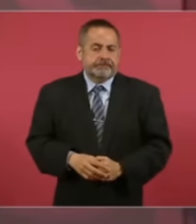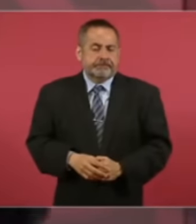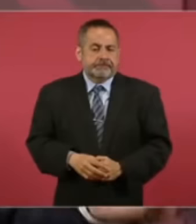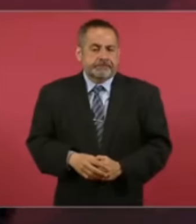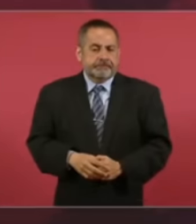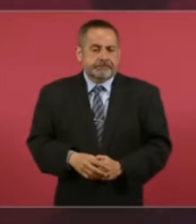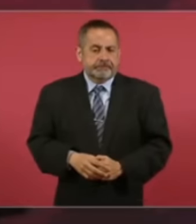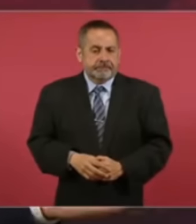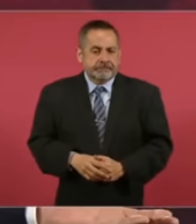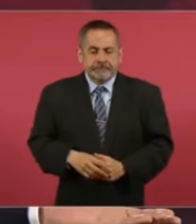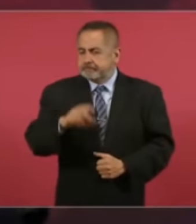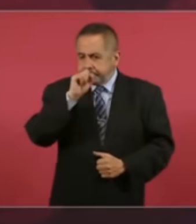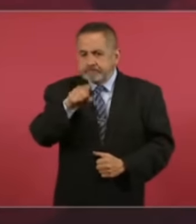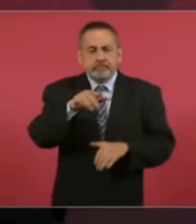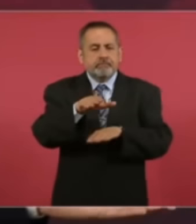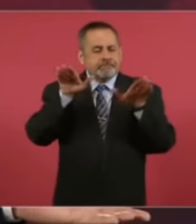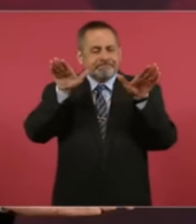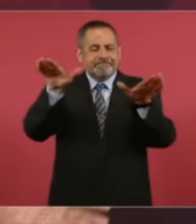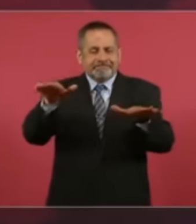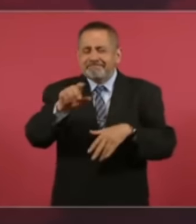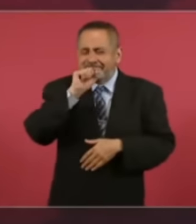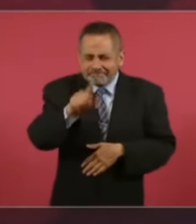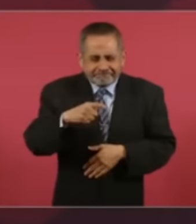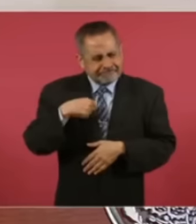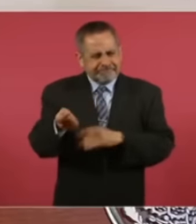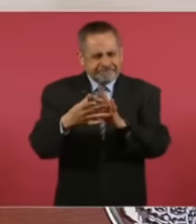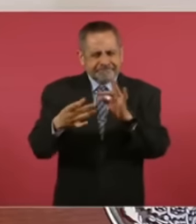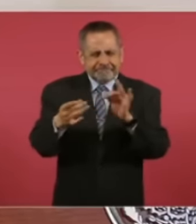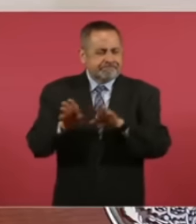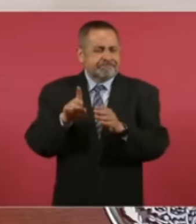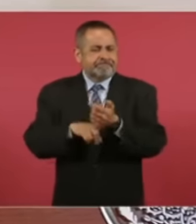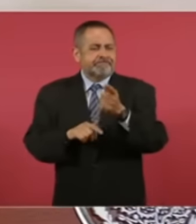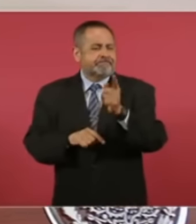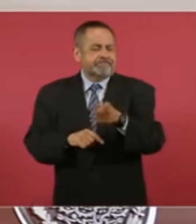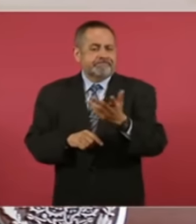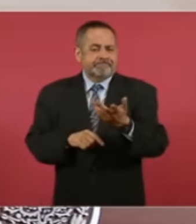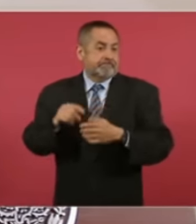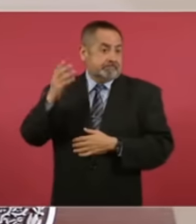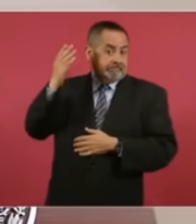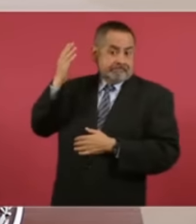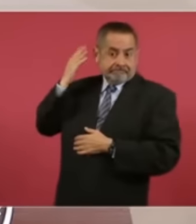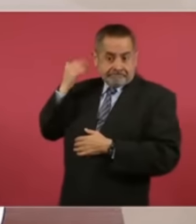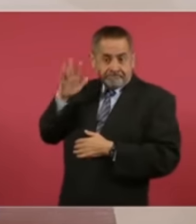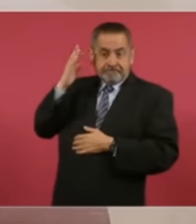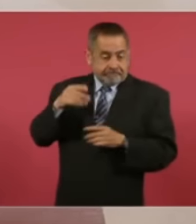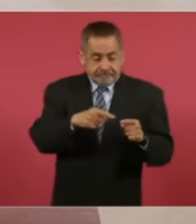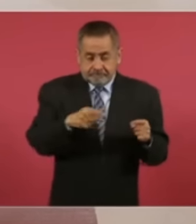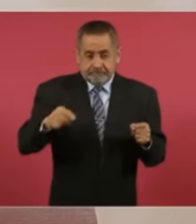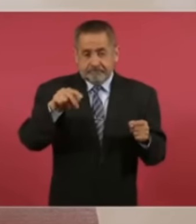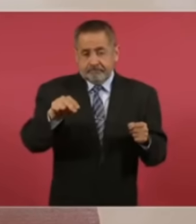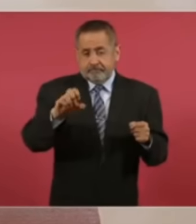En la aviación pasó lo mismo, ya hemos platicado cómo teníamos antes del periodo neoliberal